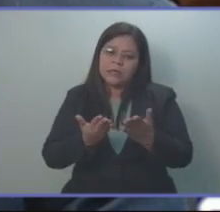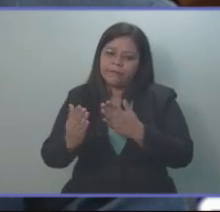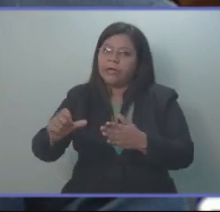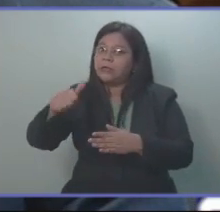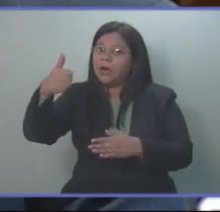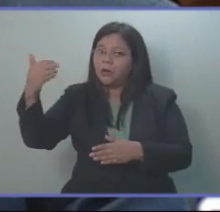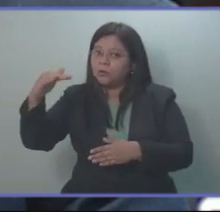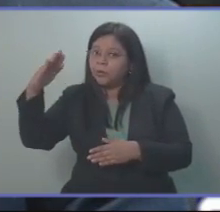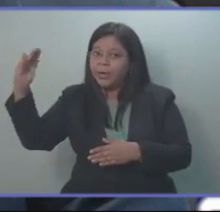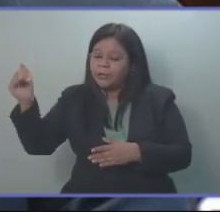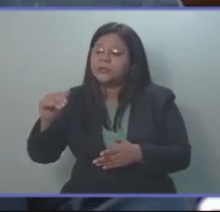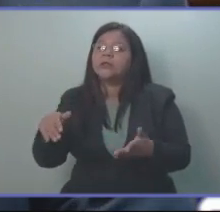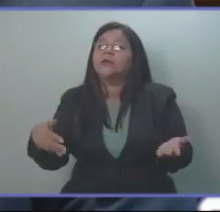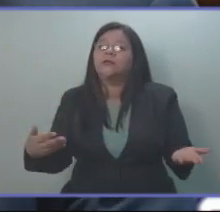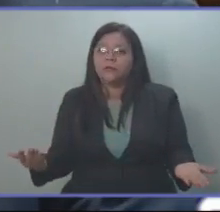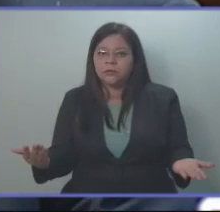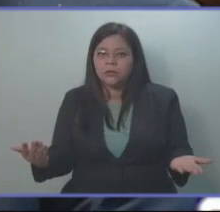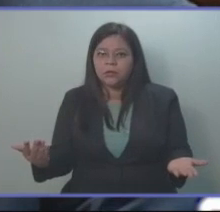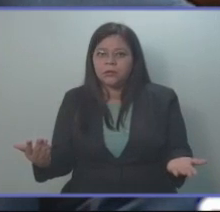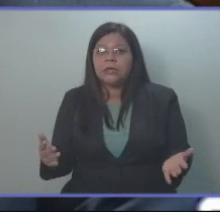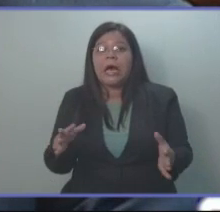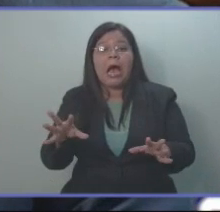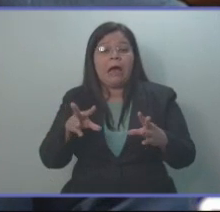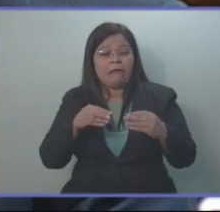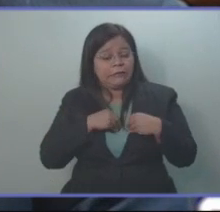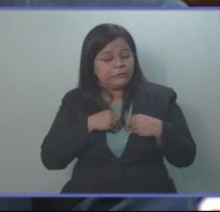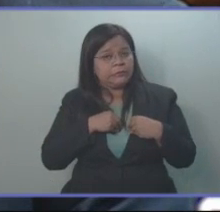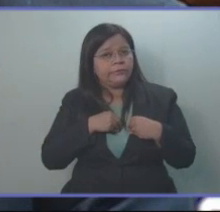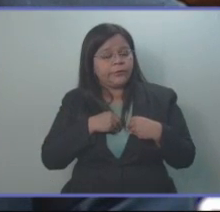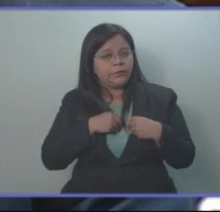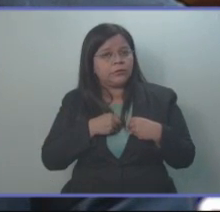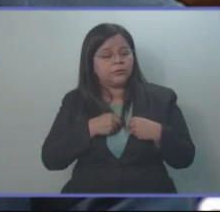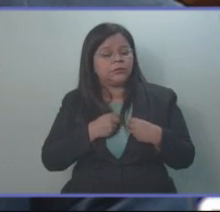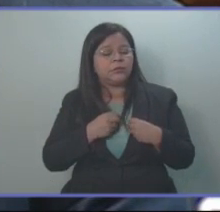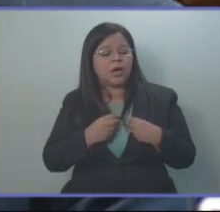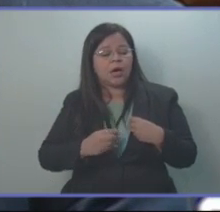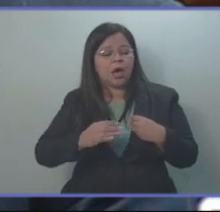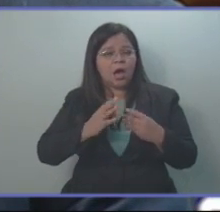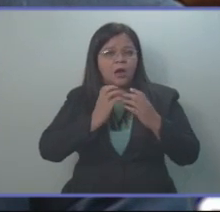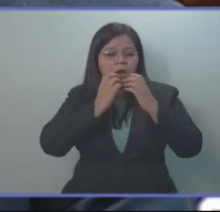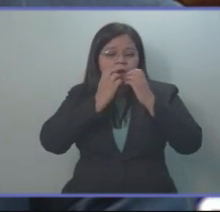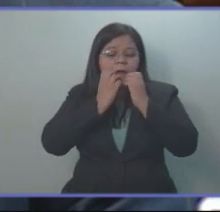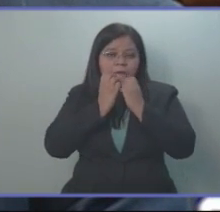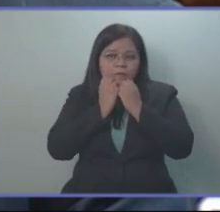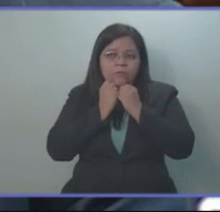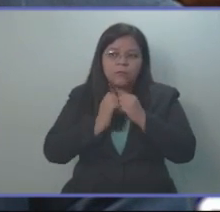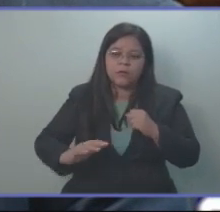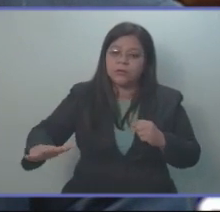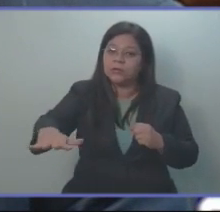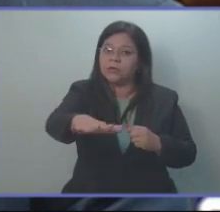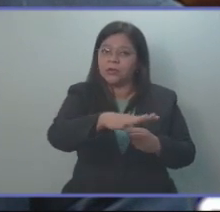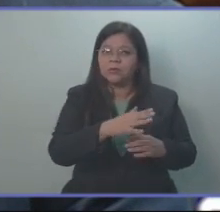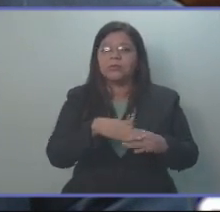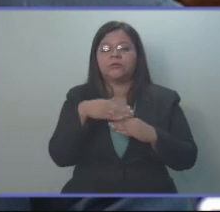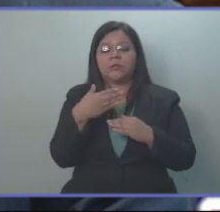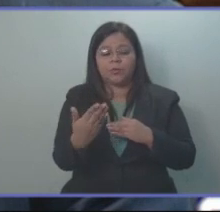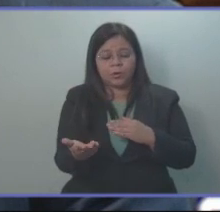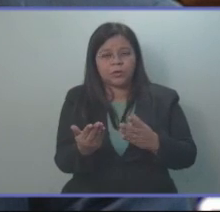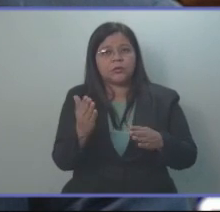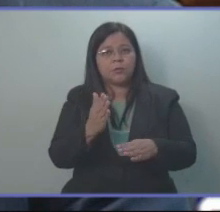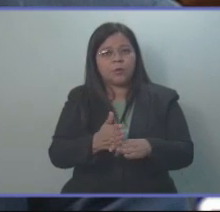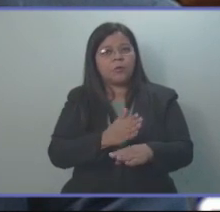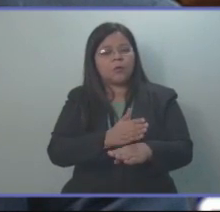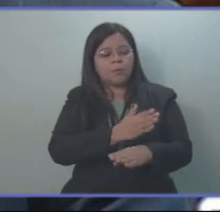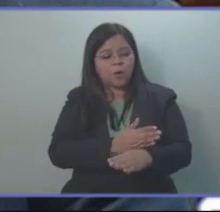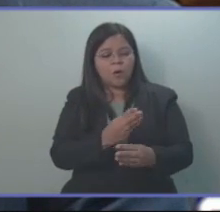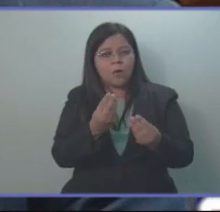podría considerar como un menoscabo a la integridad territorial del mismo que podría derivar en una pérdida